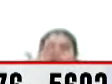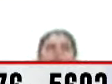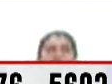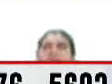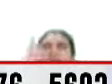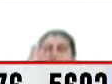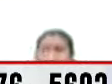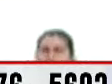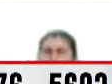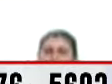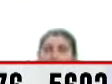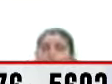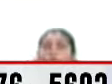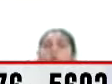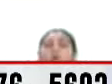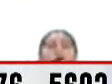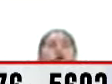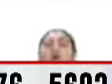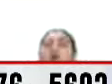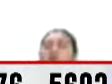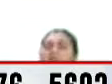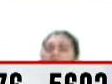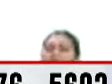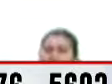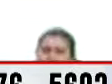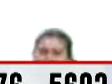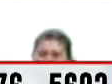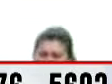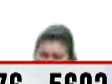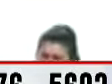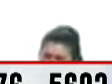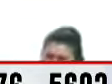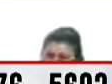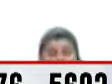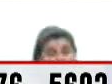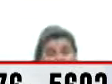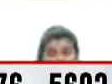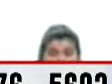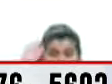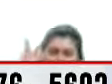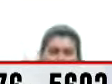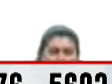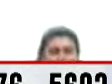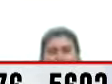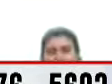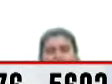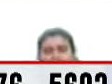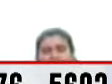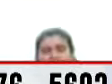Meteorológico Nacional o el Banco Nacional de Datos Genéticos. No, yo voy a votar en contra de la ley base como está.